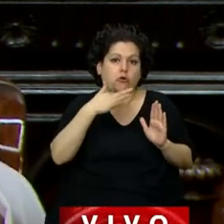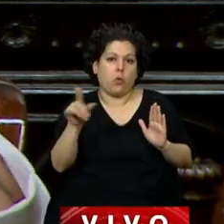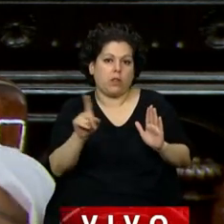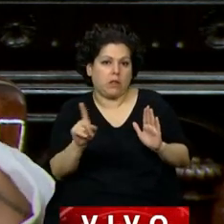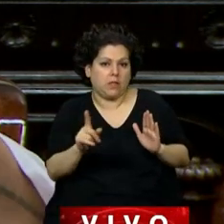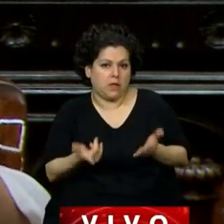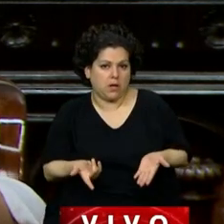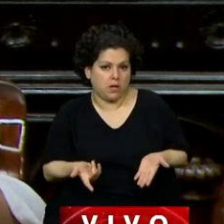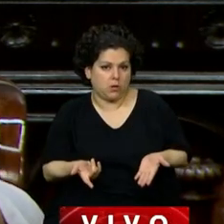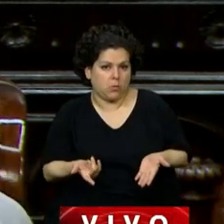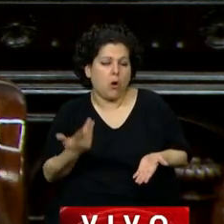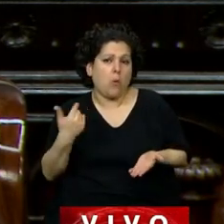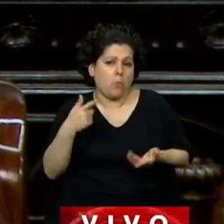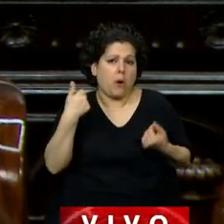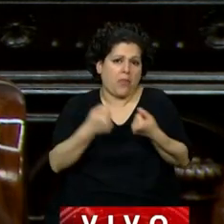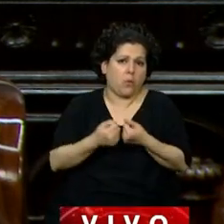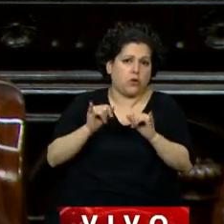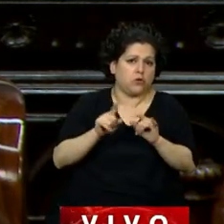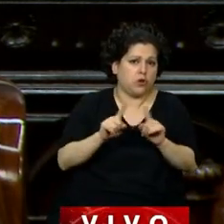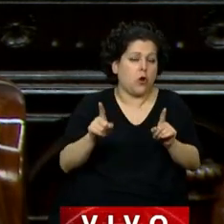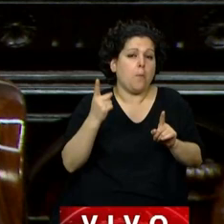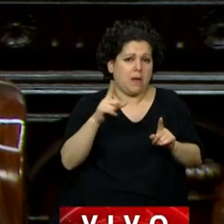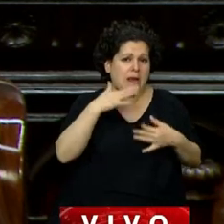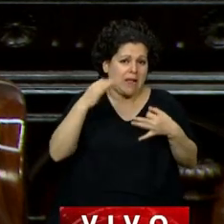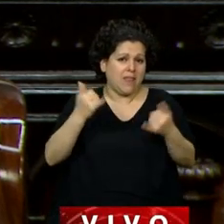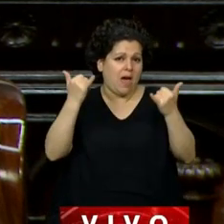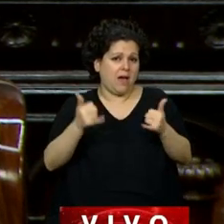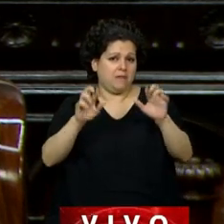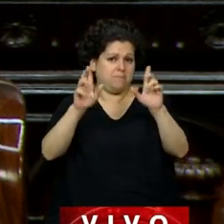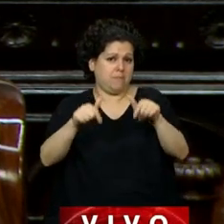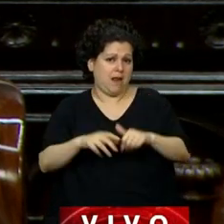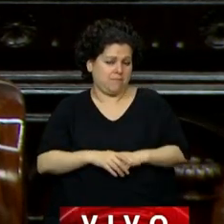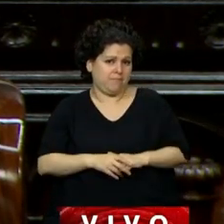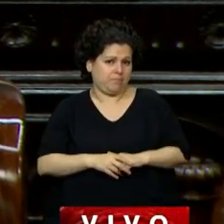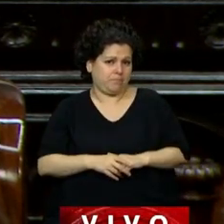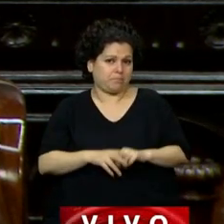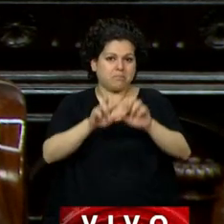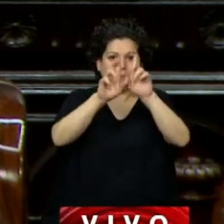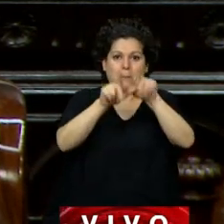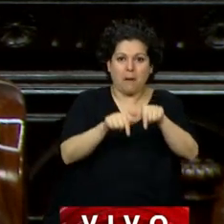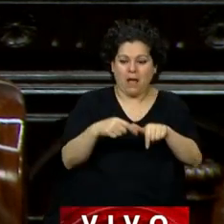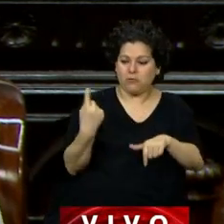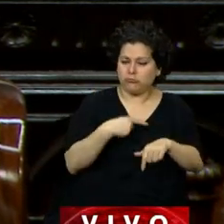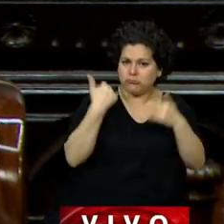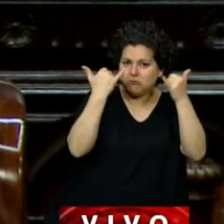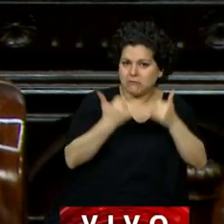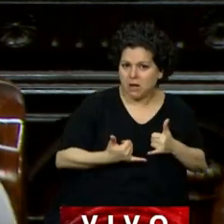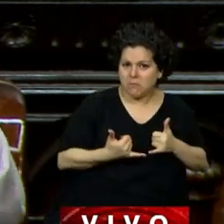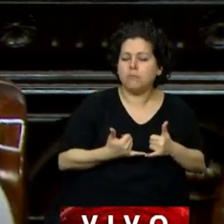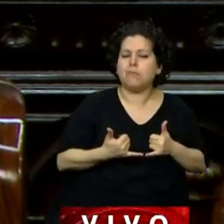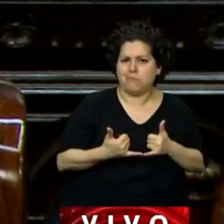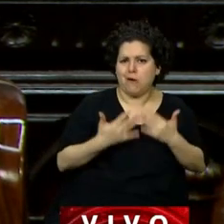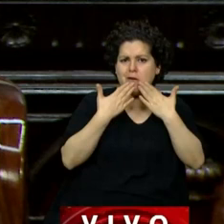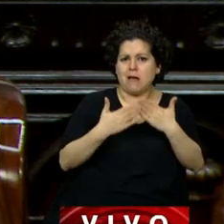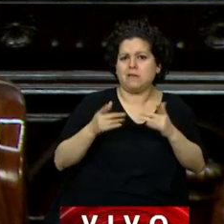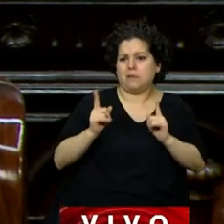o no coincidir con el plan, pero el plan está. Y la consecuencia de este plan o el plan que tenemos es producto de lo que